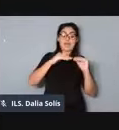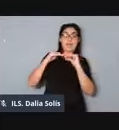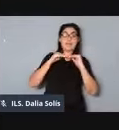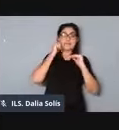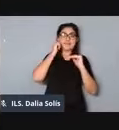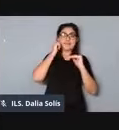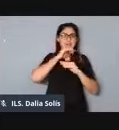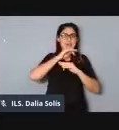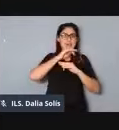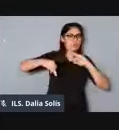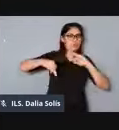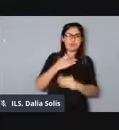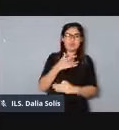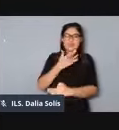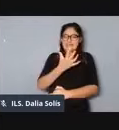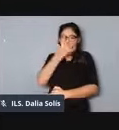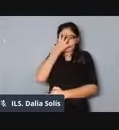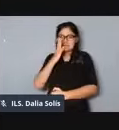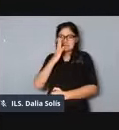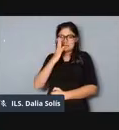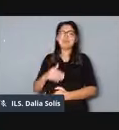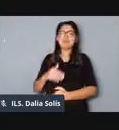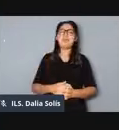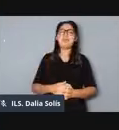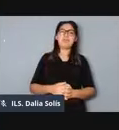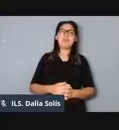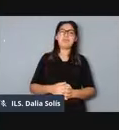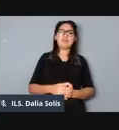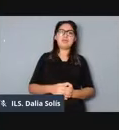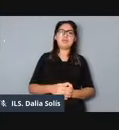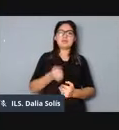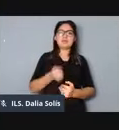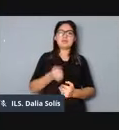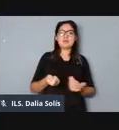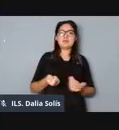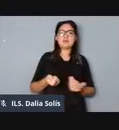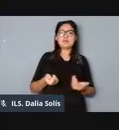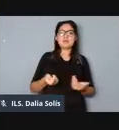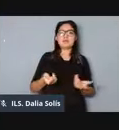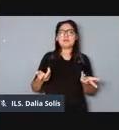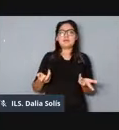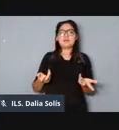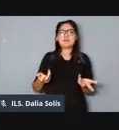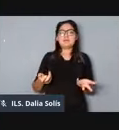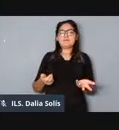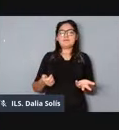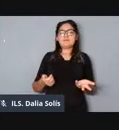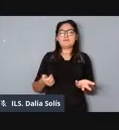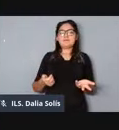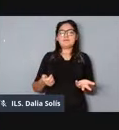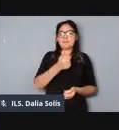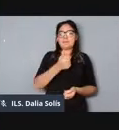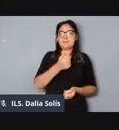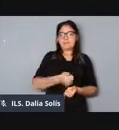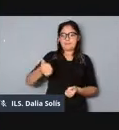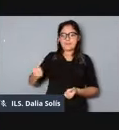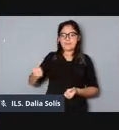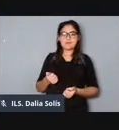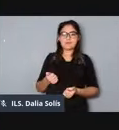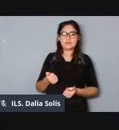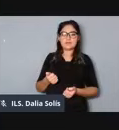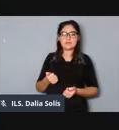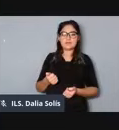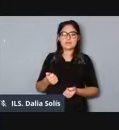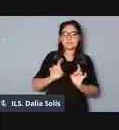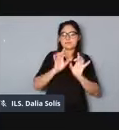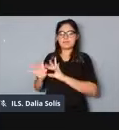generalizado. A cada uno se nos pone en determinadas situaciones, dependiendo, insisto, cómo fuimos